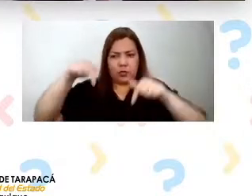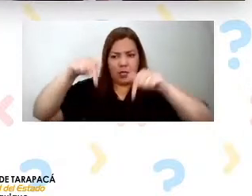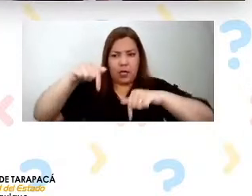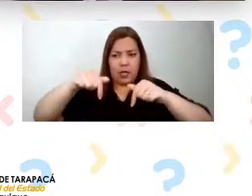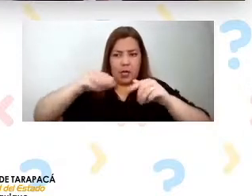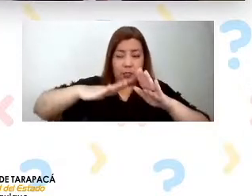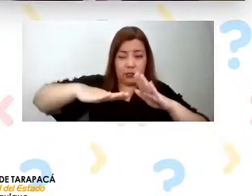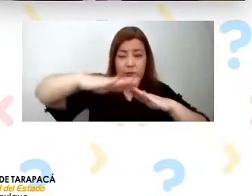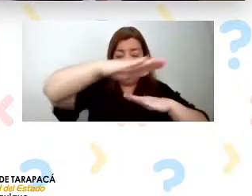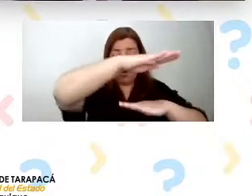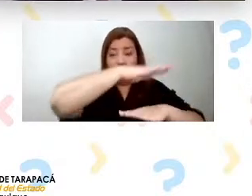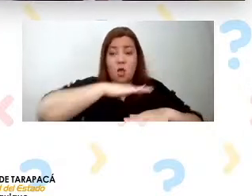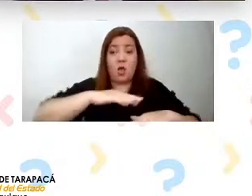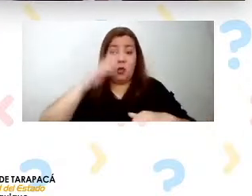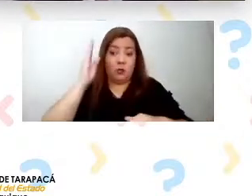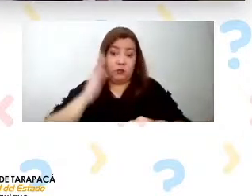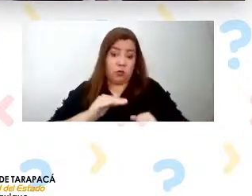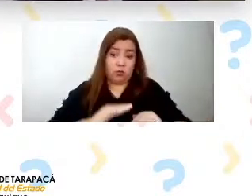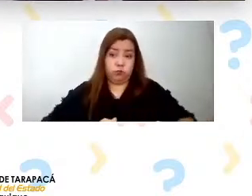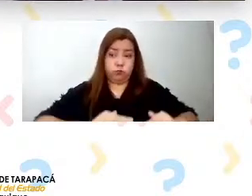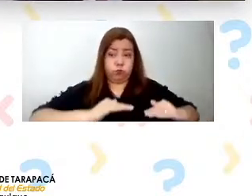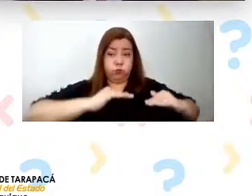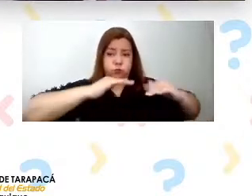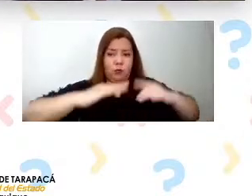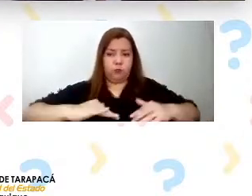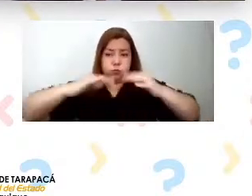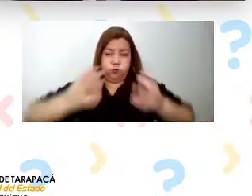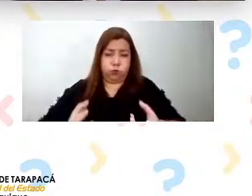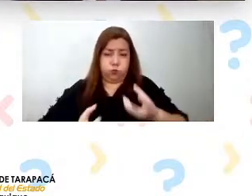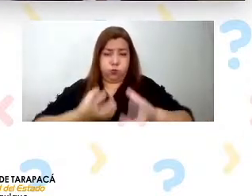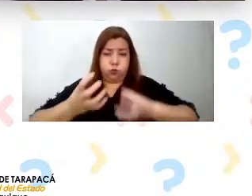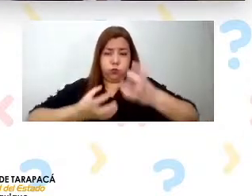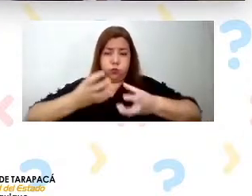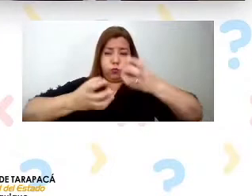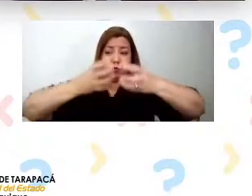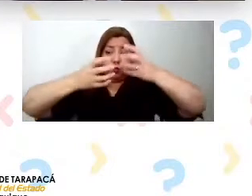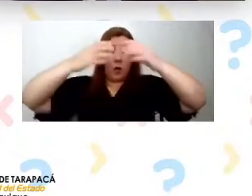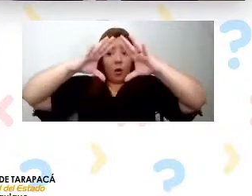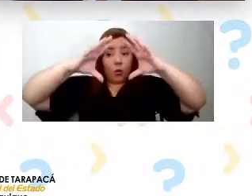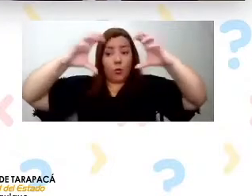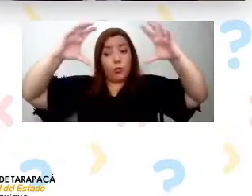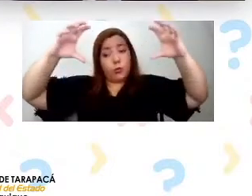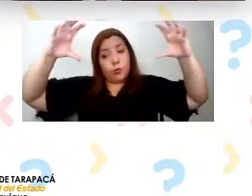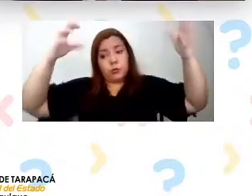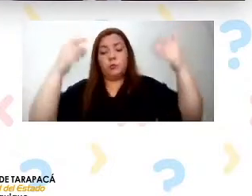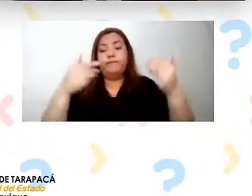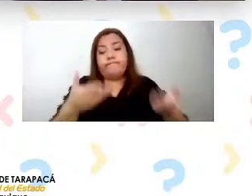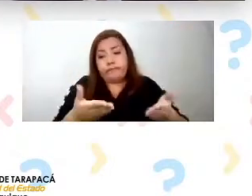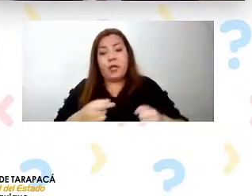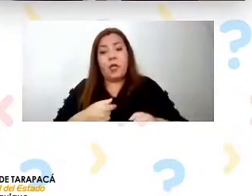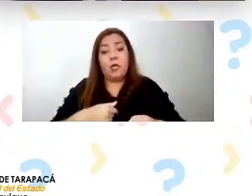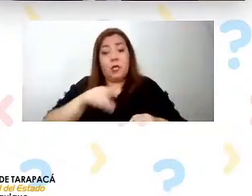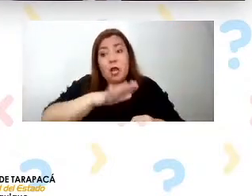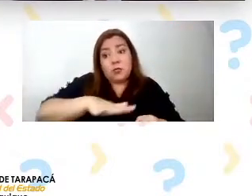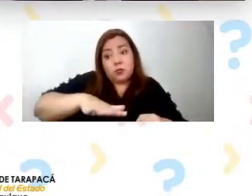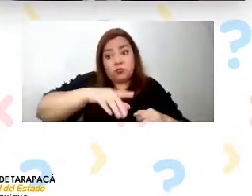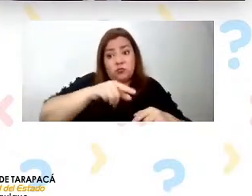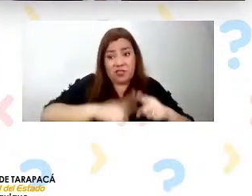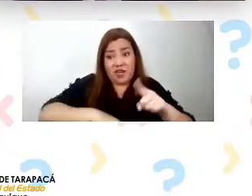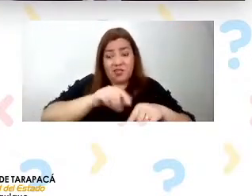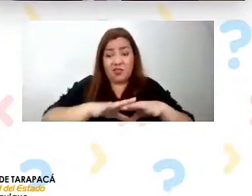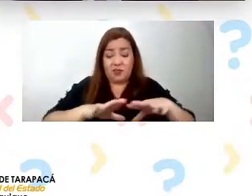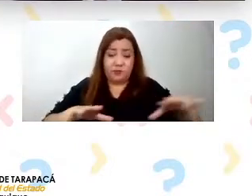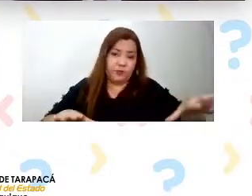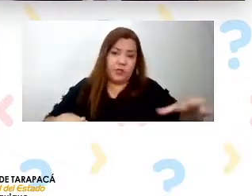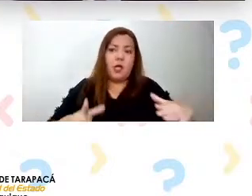a las condiciones, estas elevadas tasas de evaporación, y también debido a las condiciones del terreno, que me permite